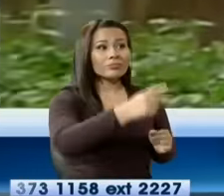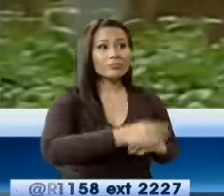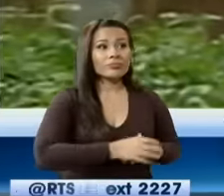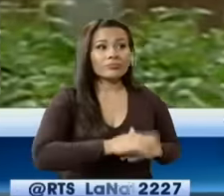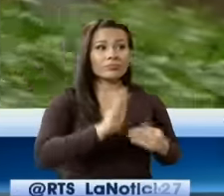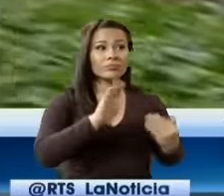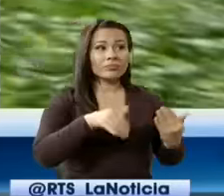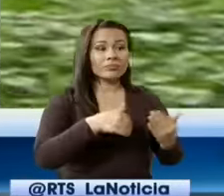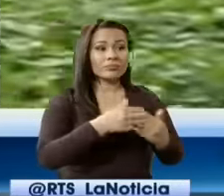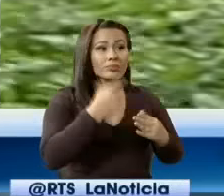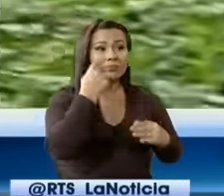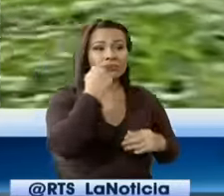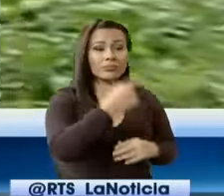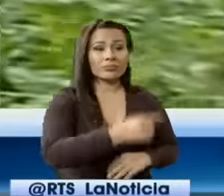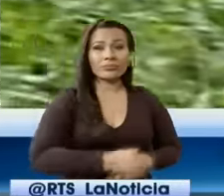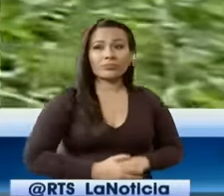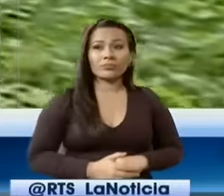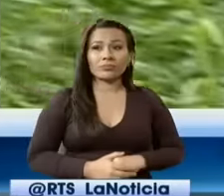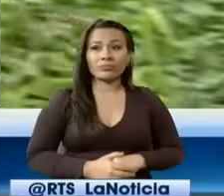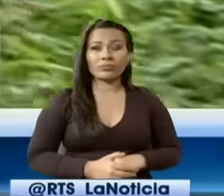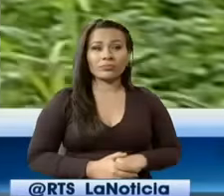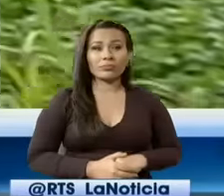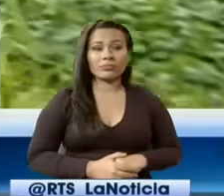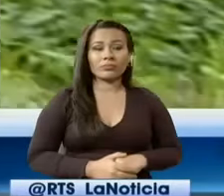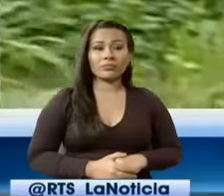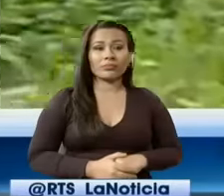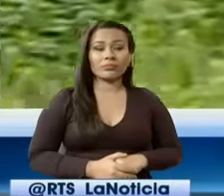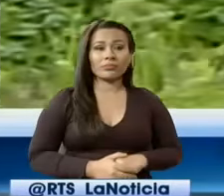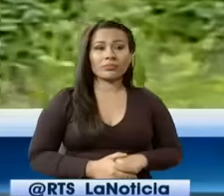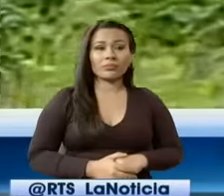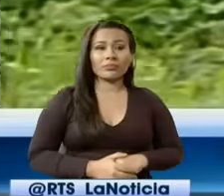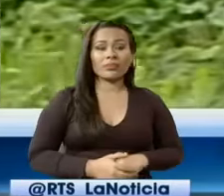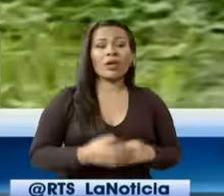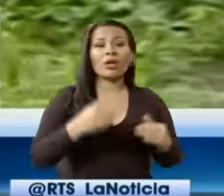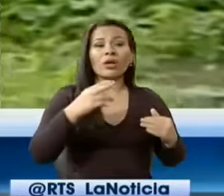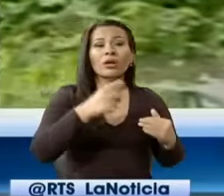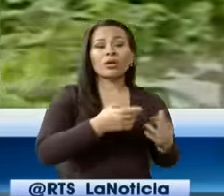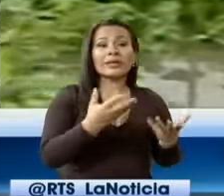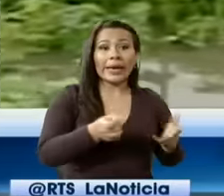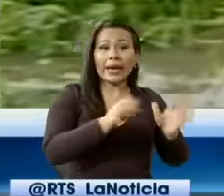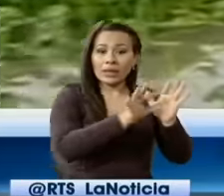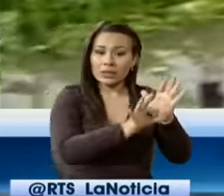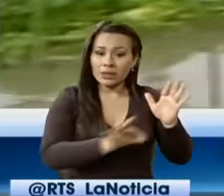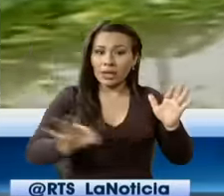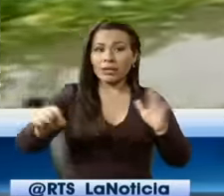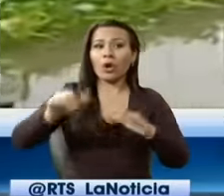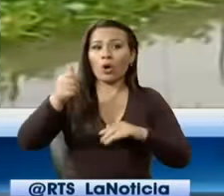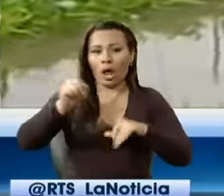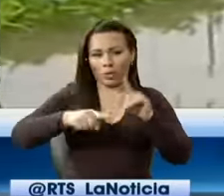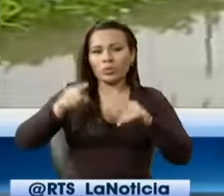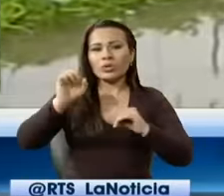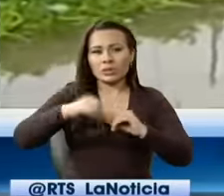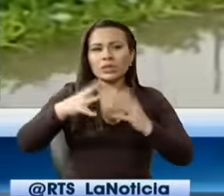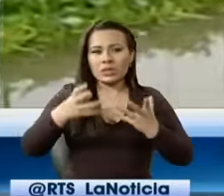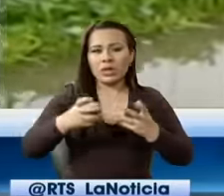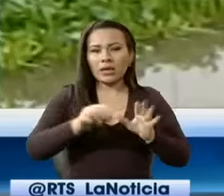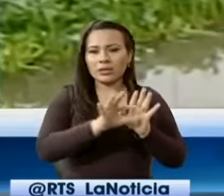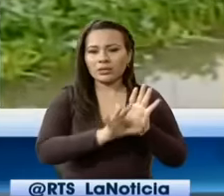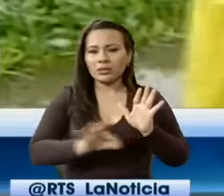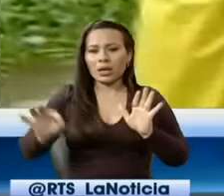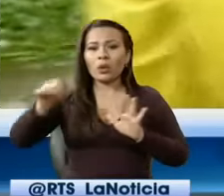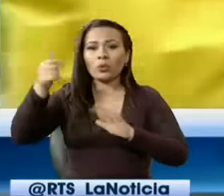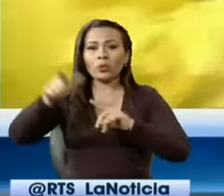zona y han pedido poder salir de este sector. Allá van los miembros del cuerpo de bomberos de